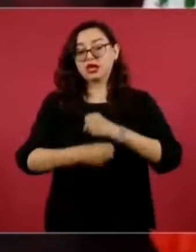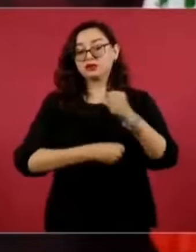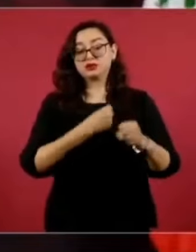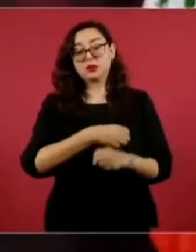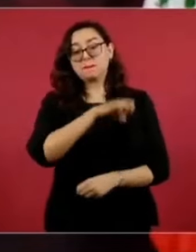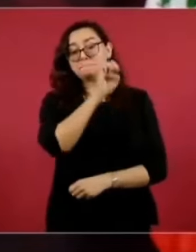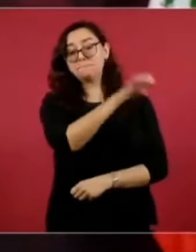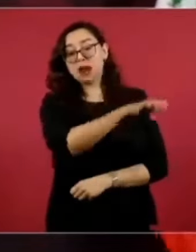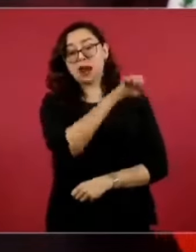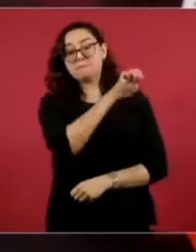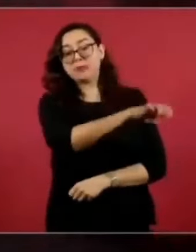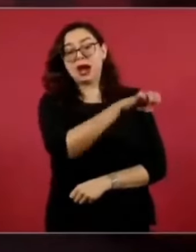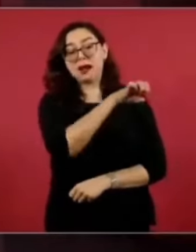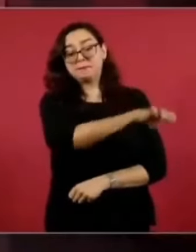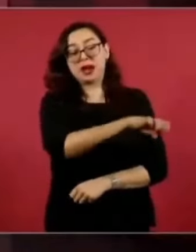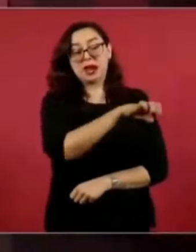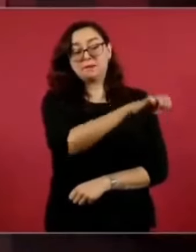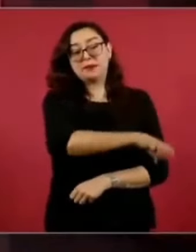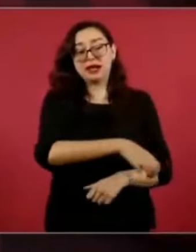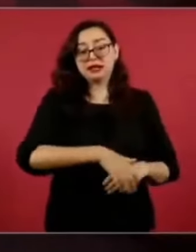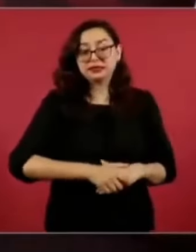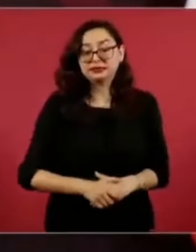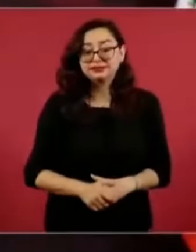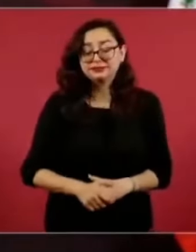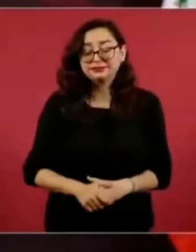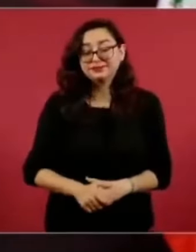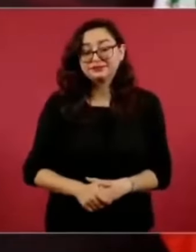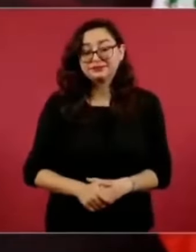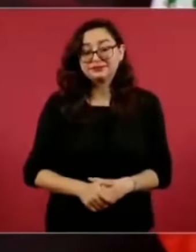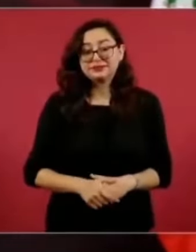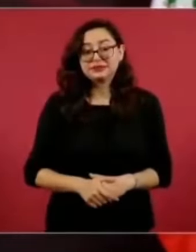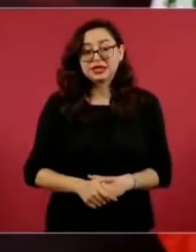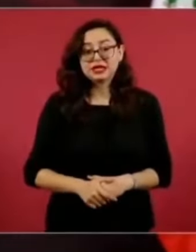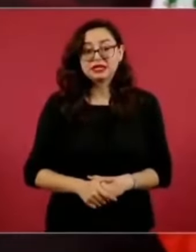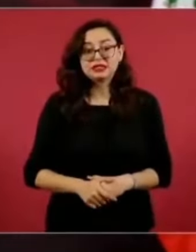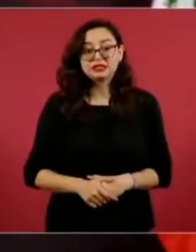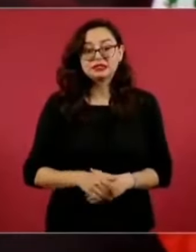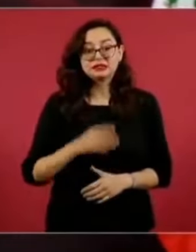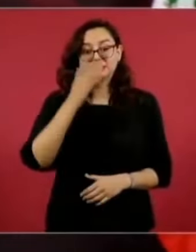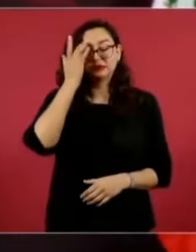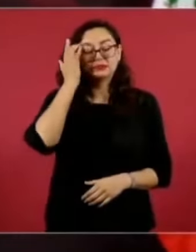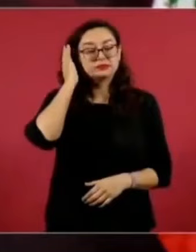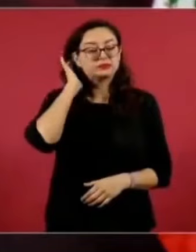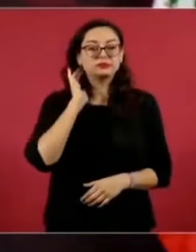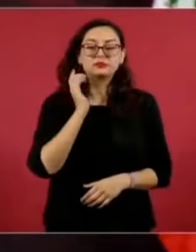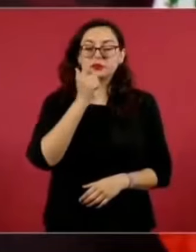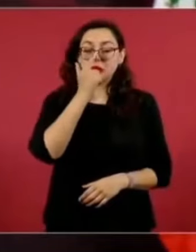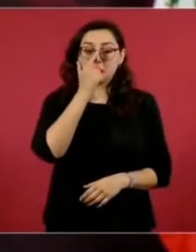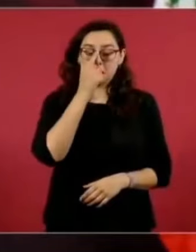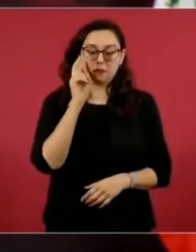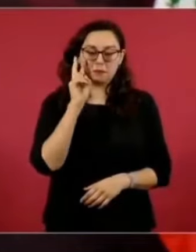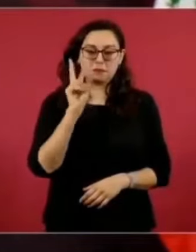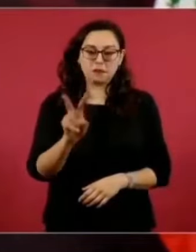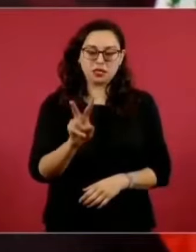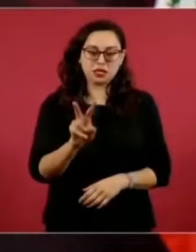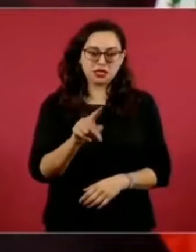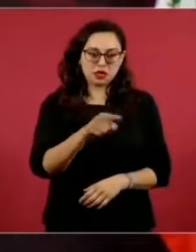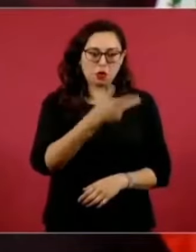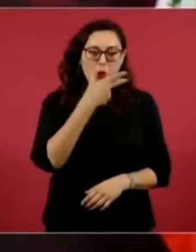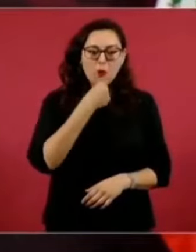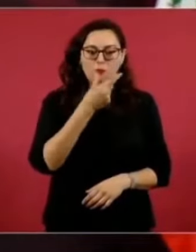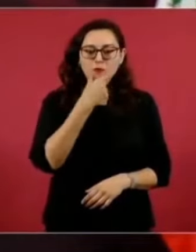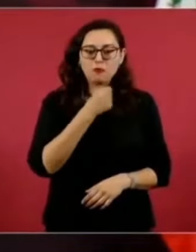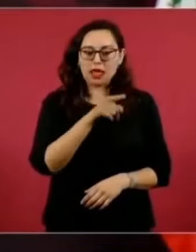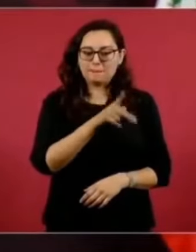Estaba yo viendo, no sé si sea cierto, que hasta un panista sacó un